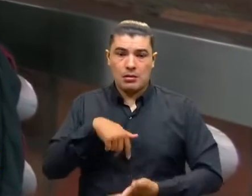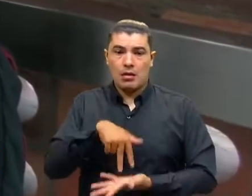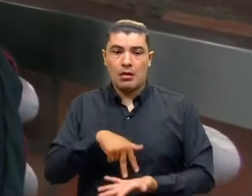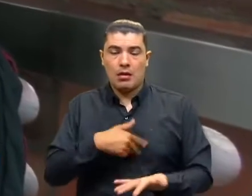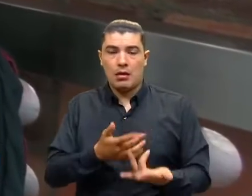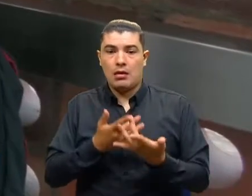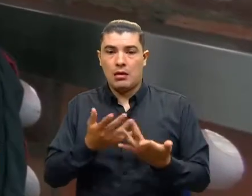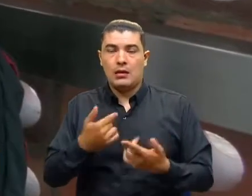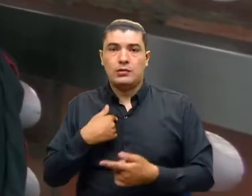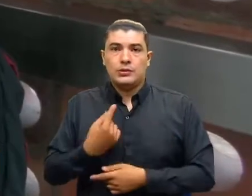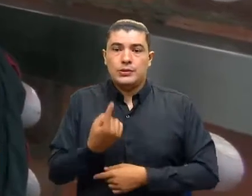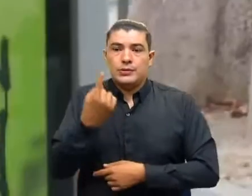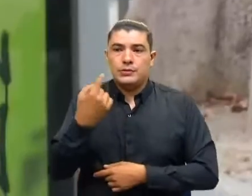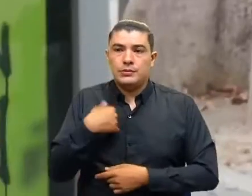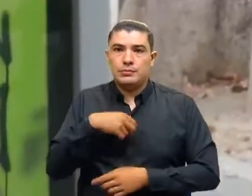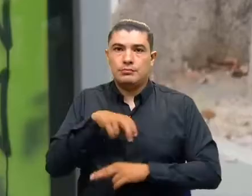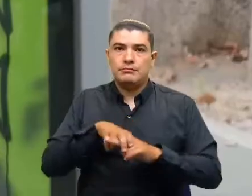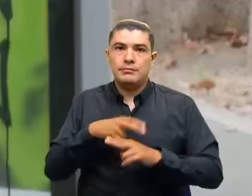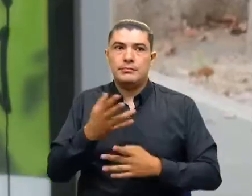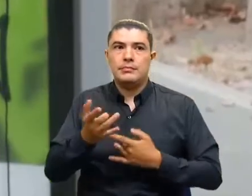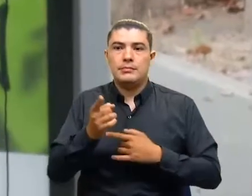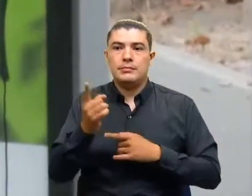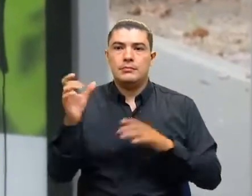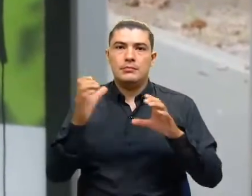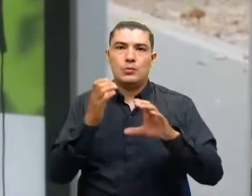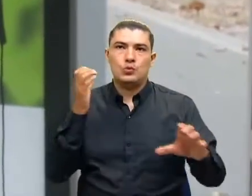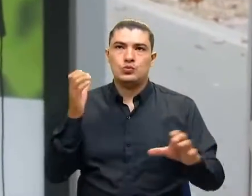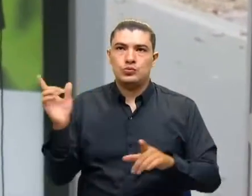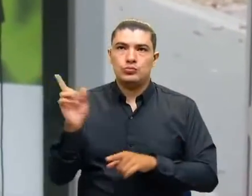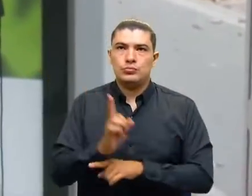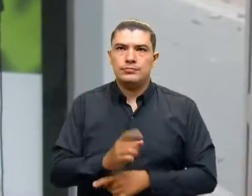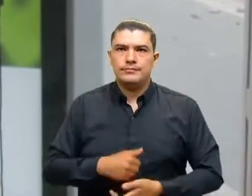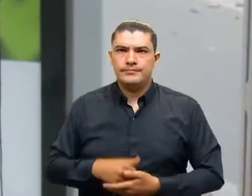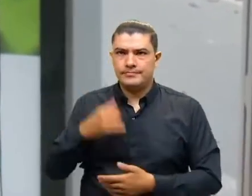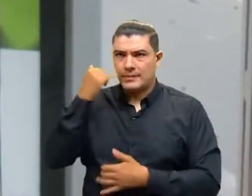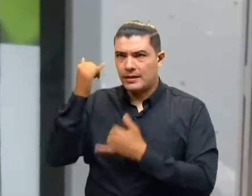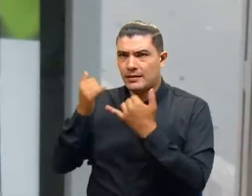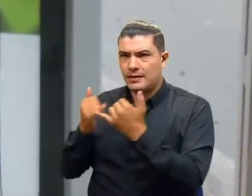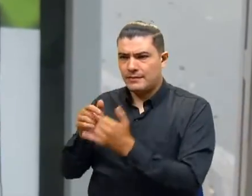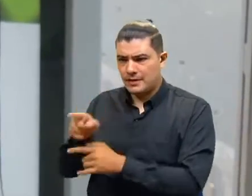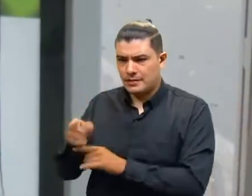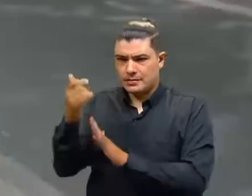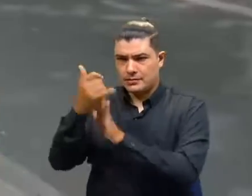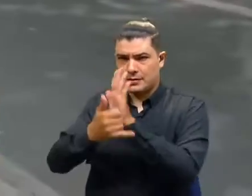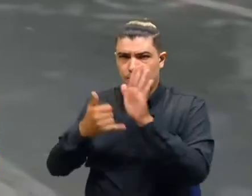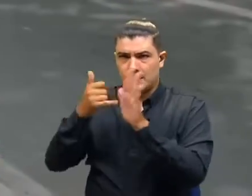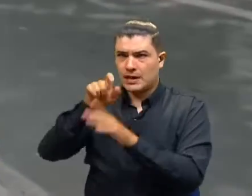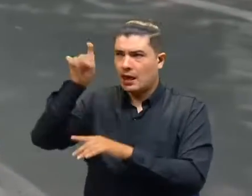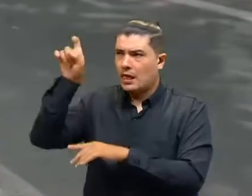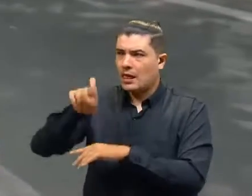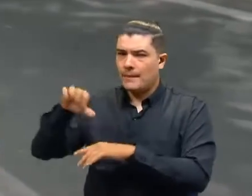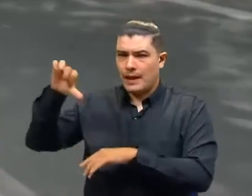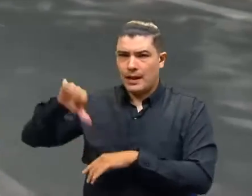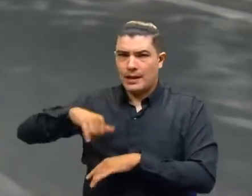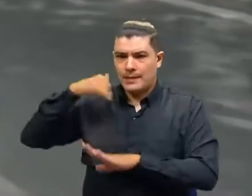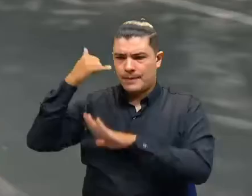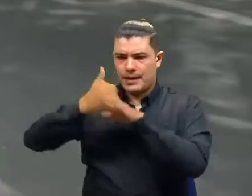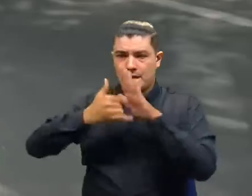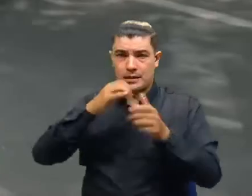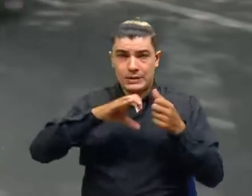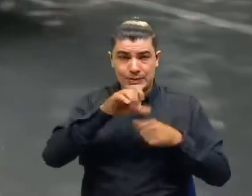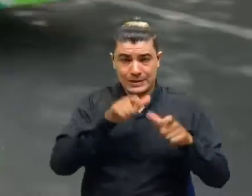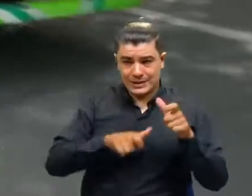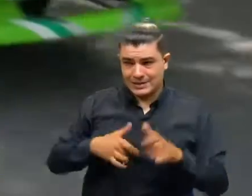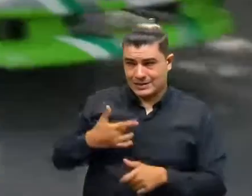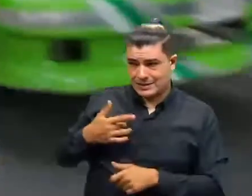acá, solamente yo el que me he venido acá. Como se puede observar en las imágenes, la mala imagen y aspectos de estos paraderos hace que los ciudadanos